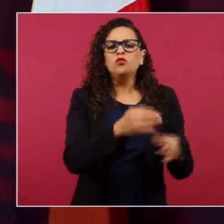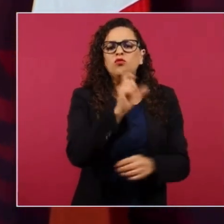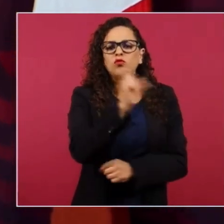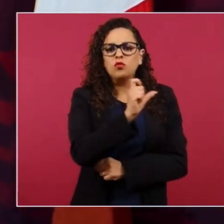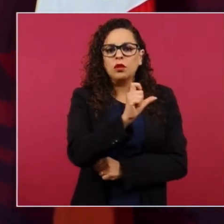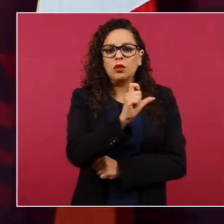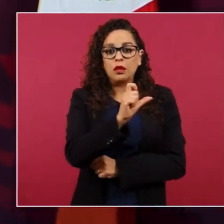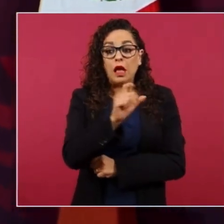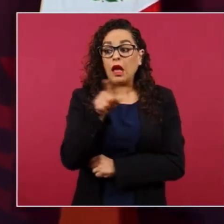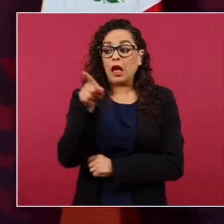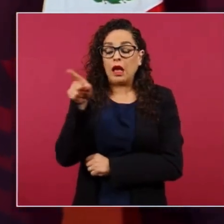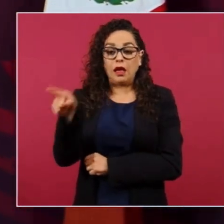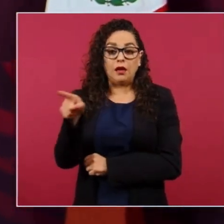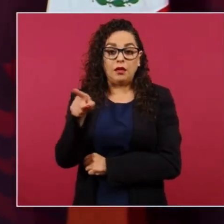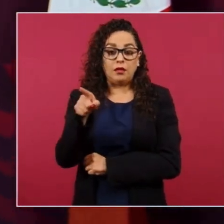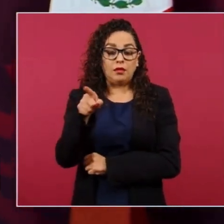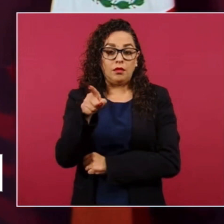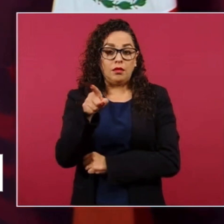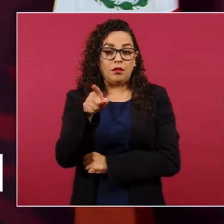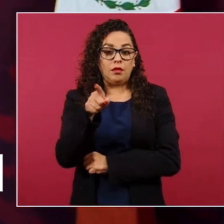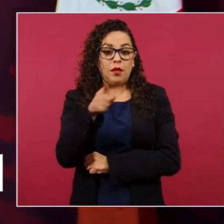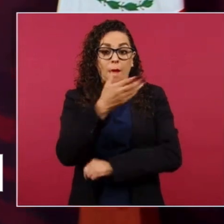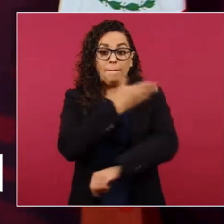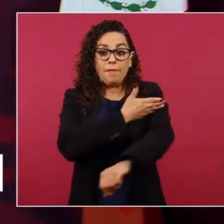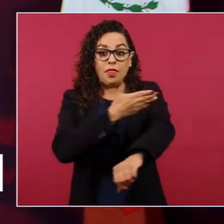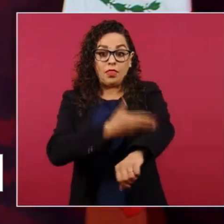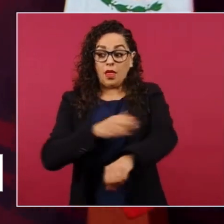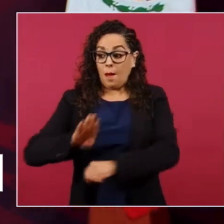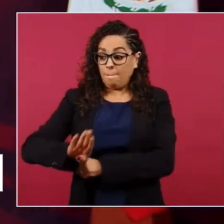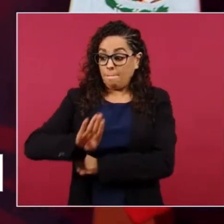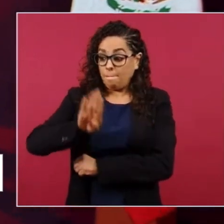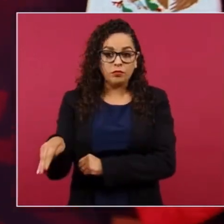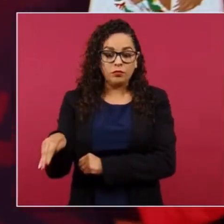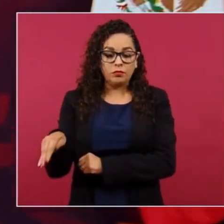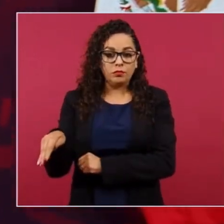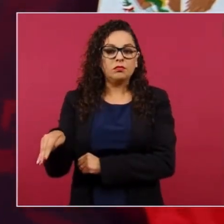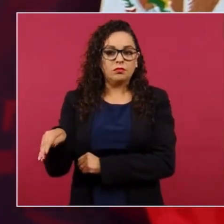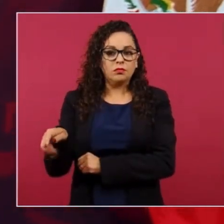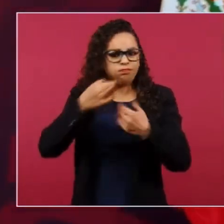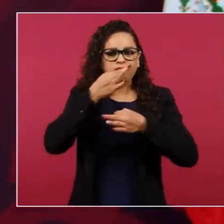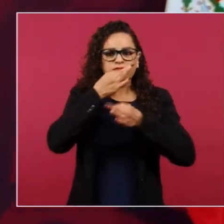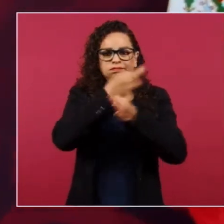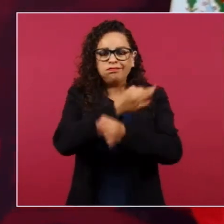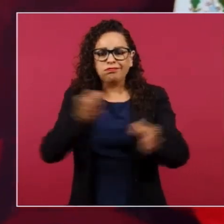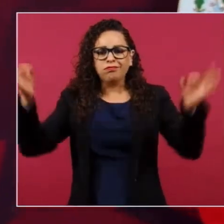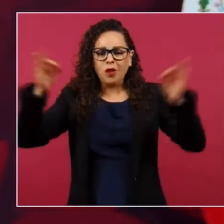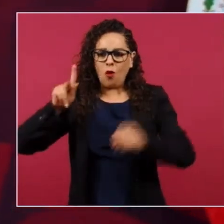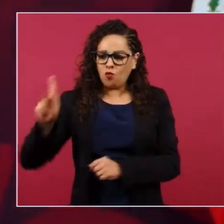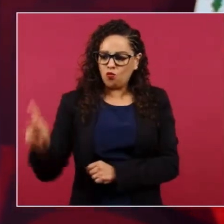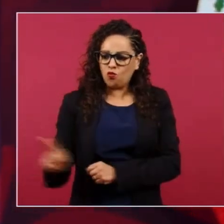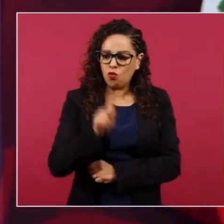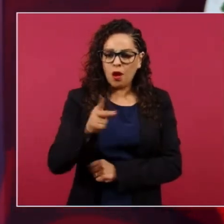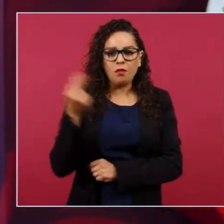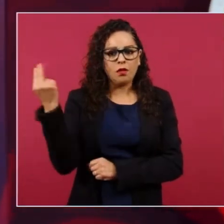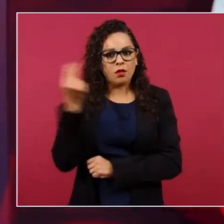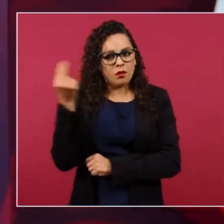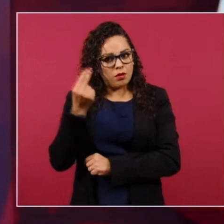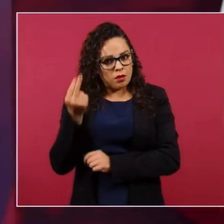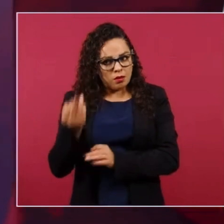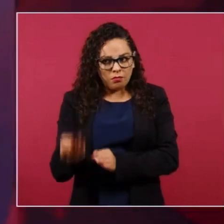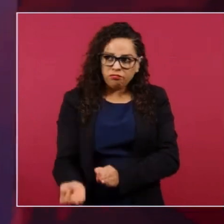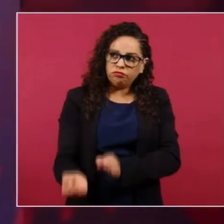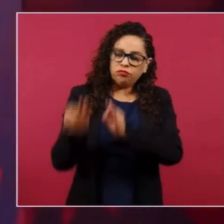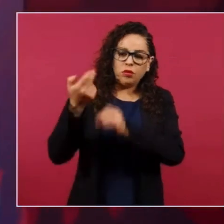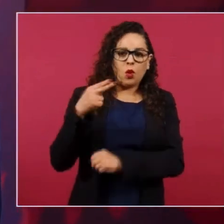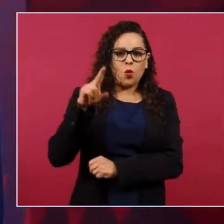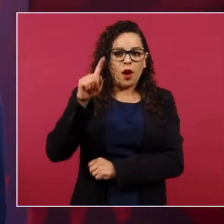cuando Venustiano Carranza convoca al pueblo a enfrentar a Huerta. Es el único gobernador que lo hace, porque todos